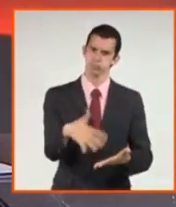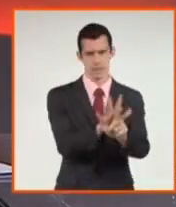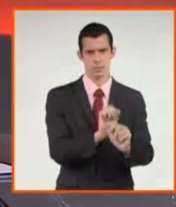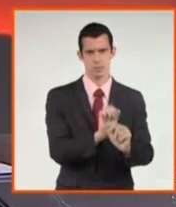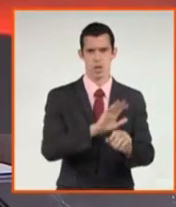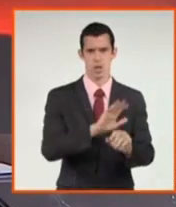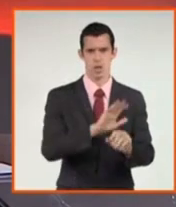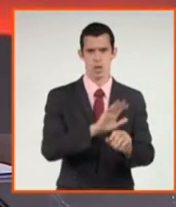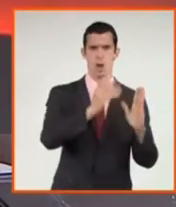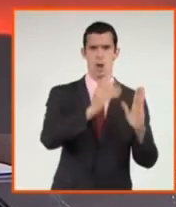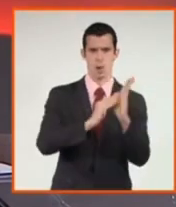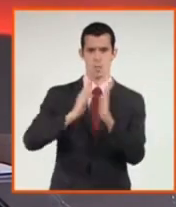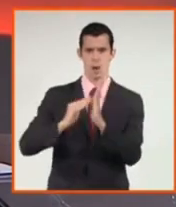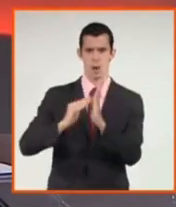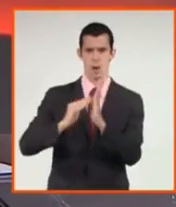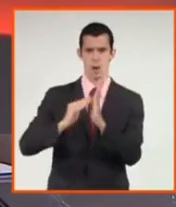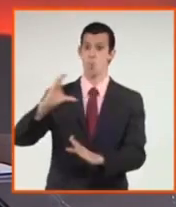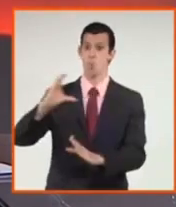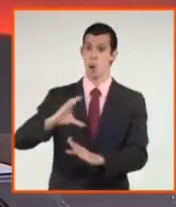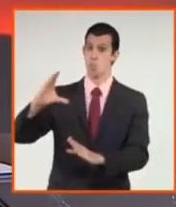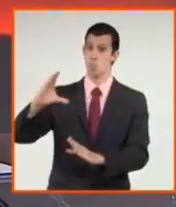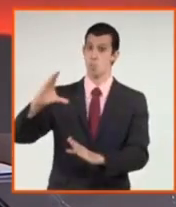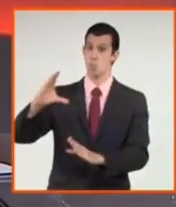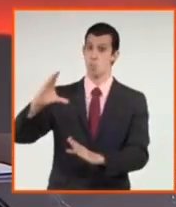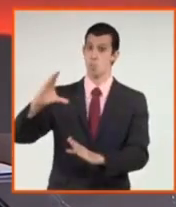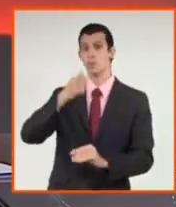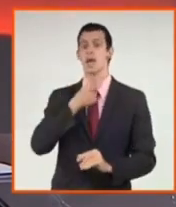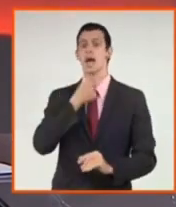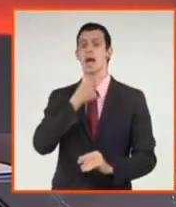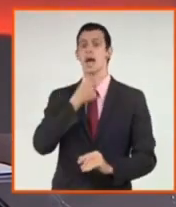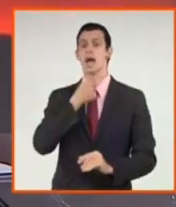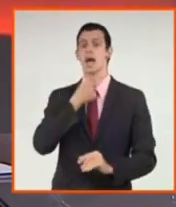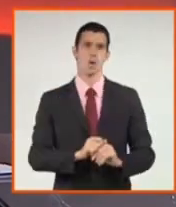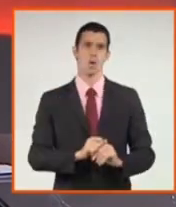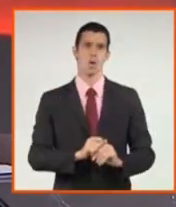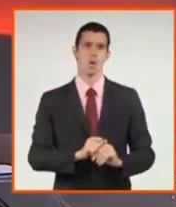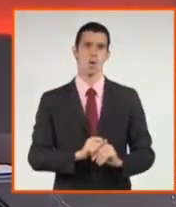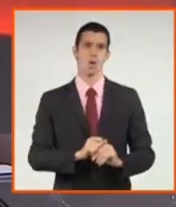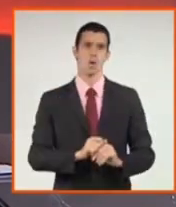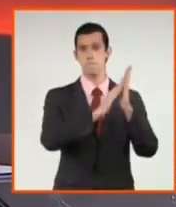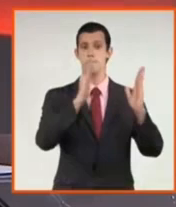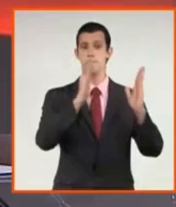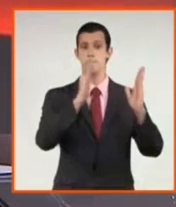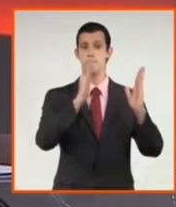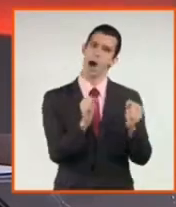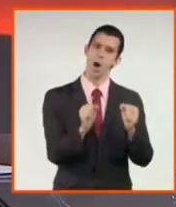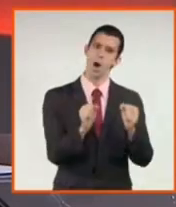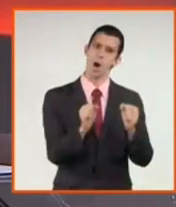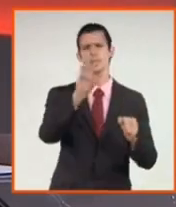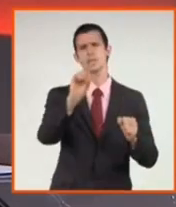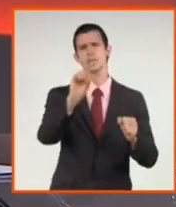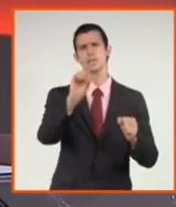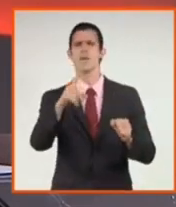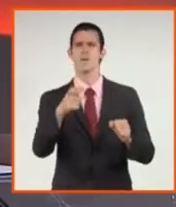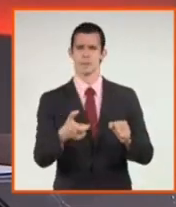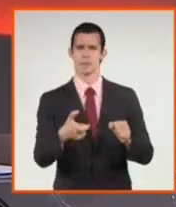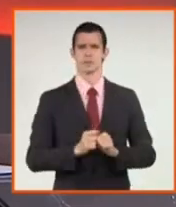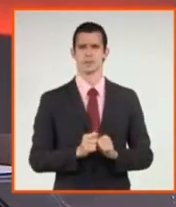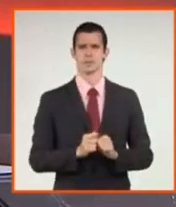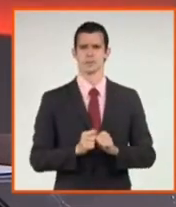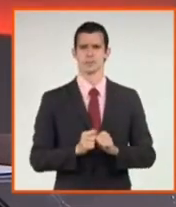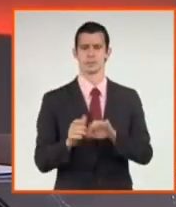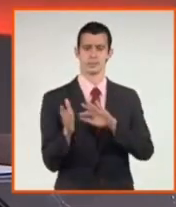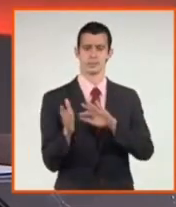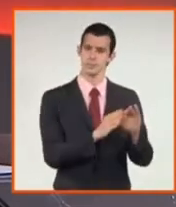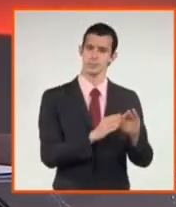mensual de unos 309 pesos y al año 3 mil 705 pesos una persona o un consumidor